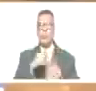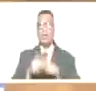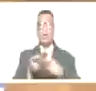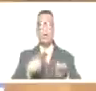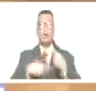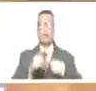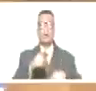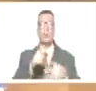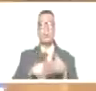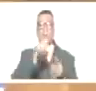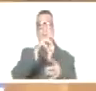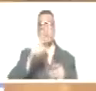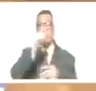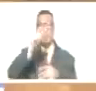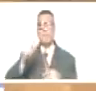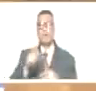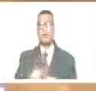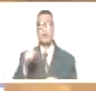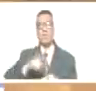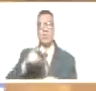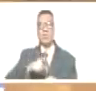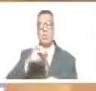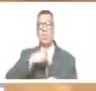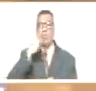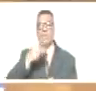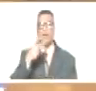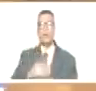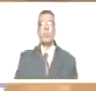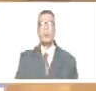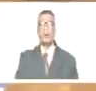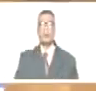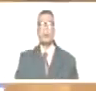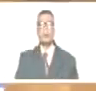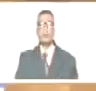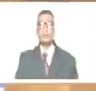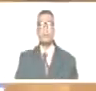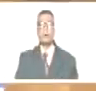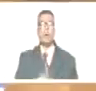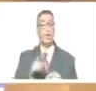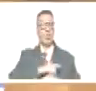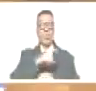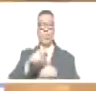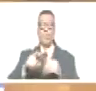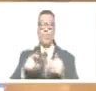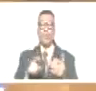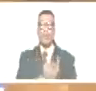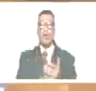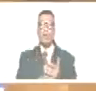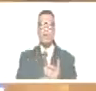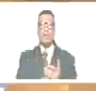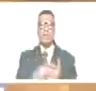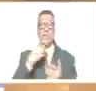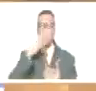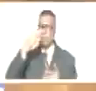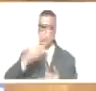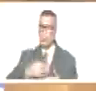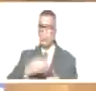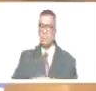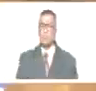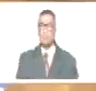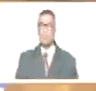100%. Necesitamos políticos que estén absolutamente convencidos del